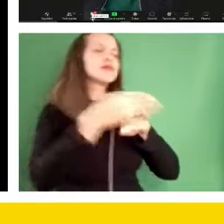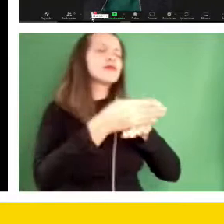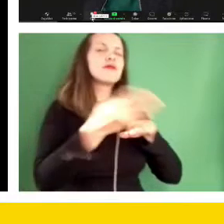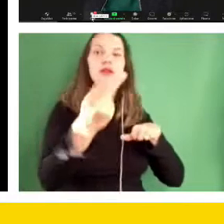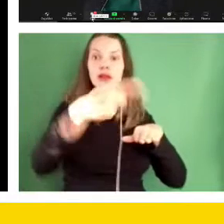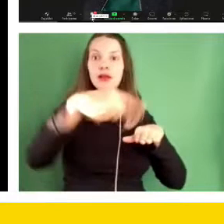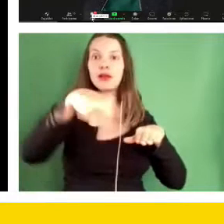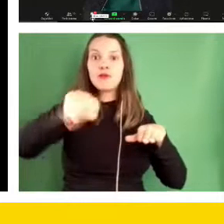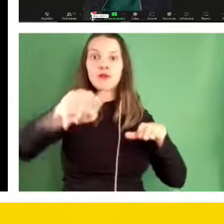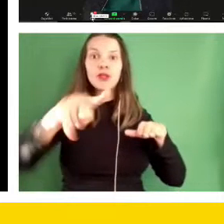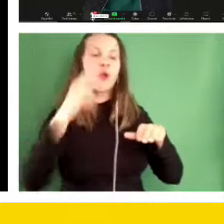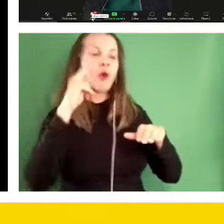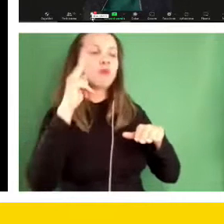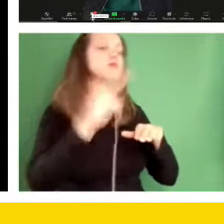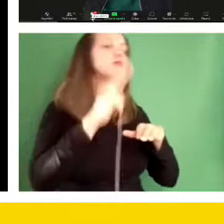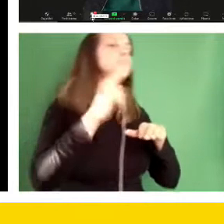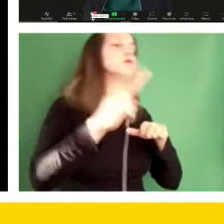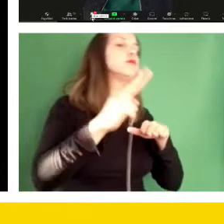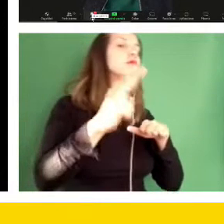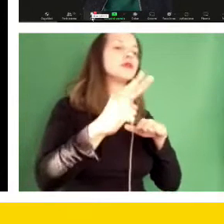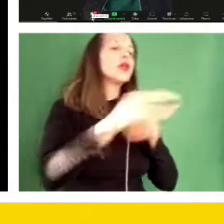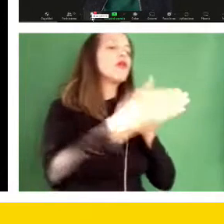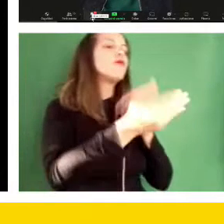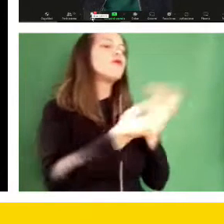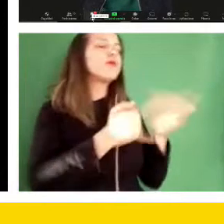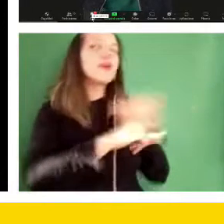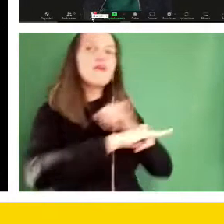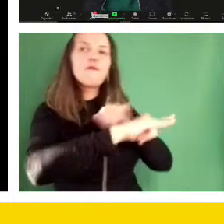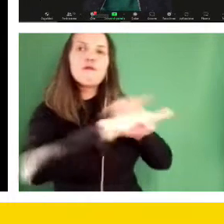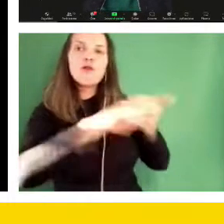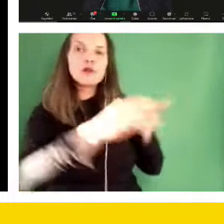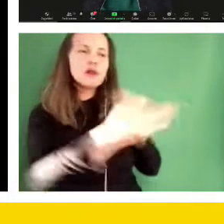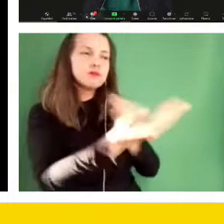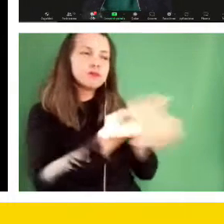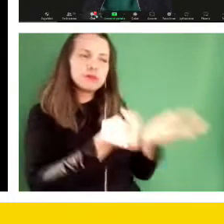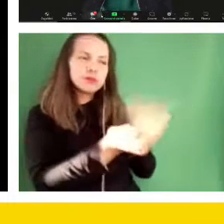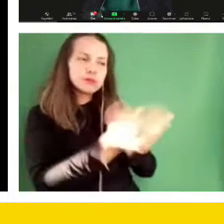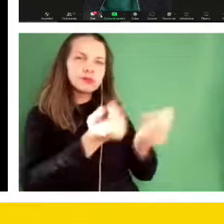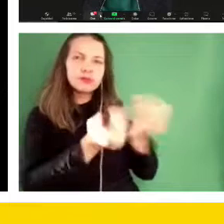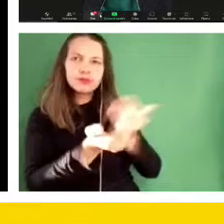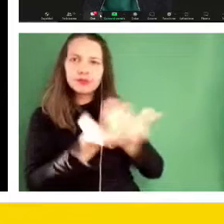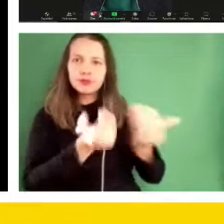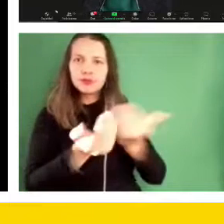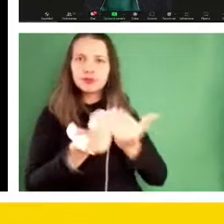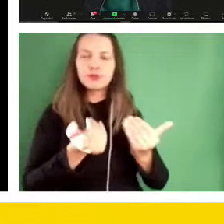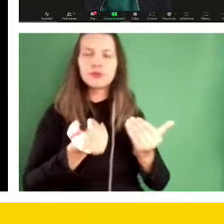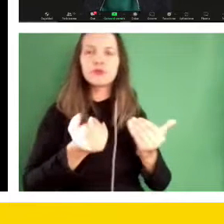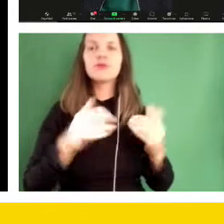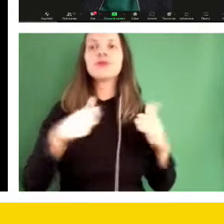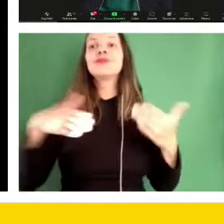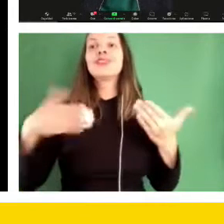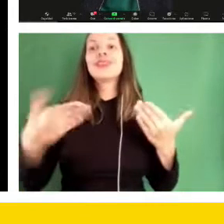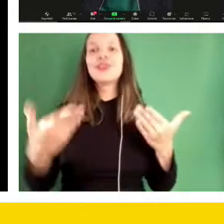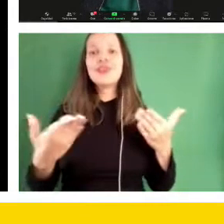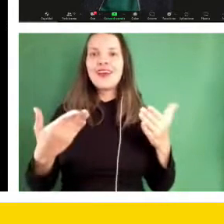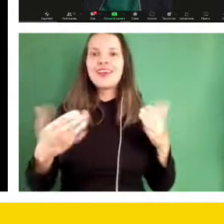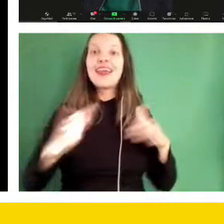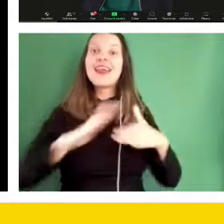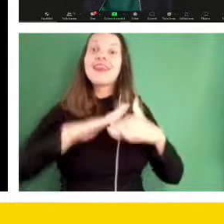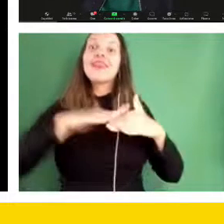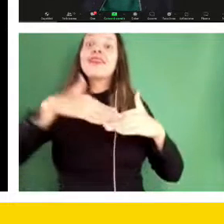punto se dan en San Isidro una serie de acciones para mejorar la accesibilidad.